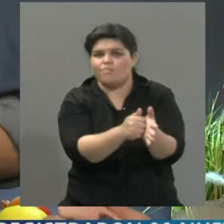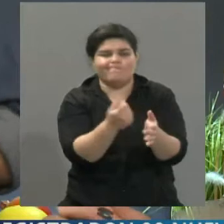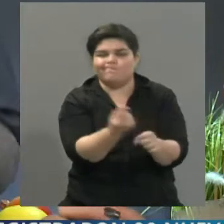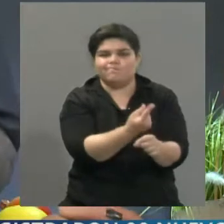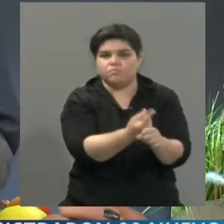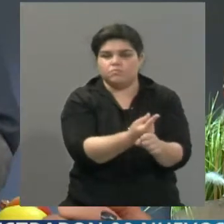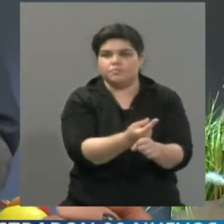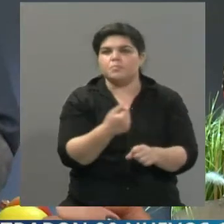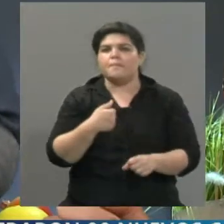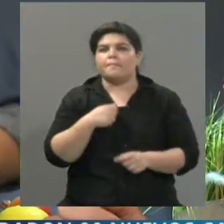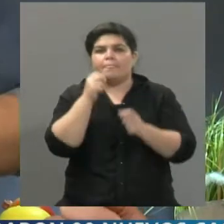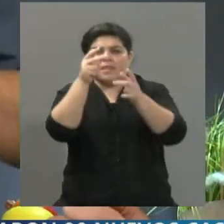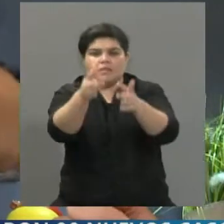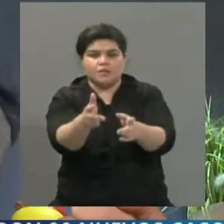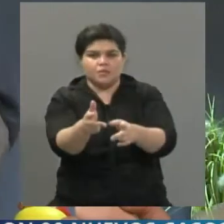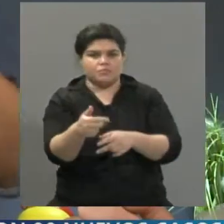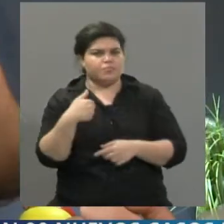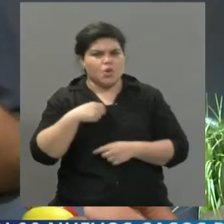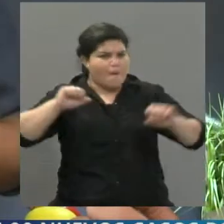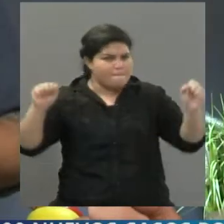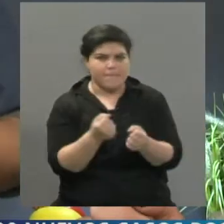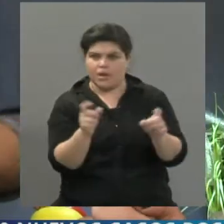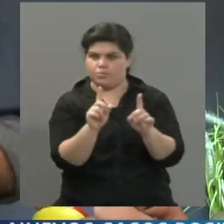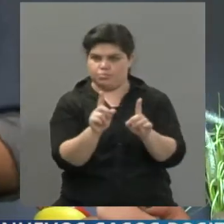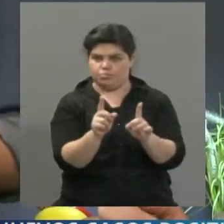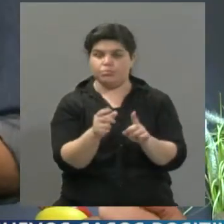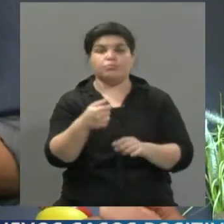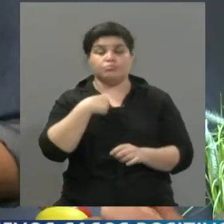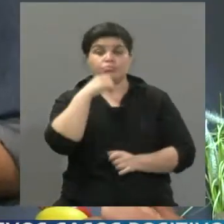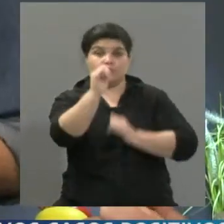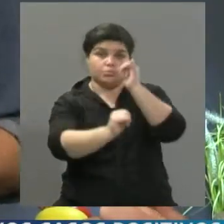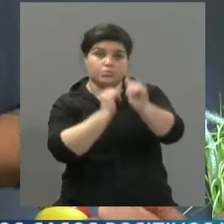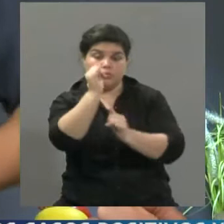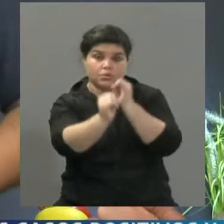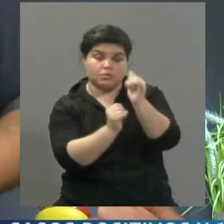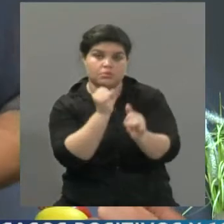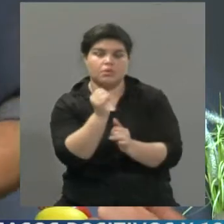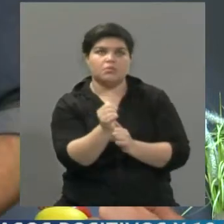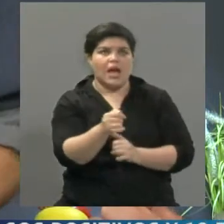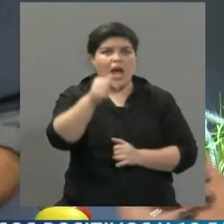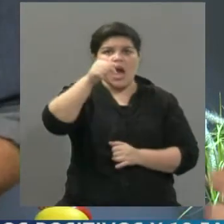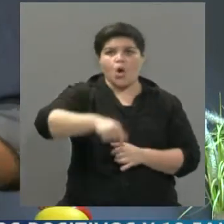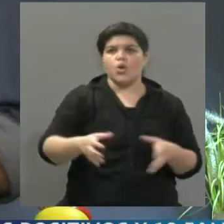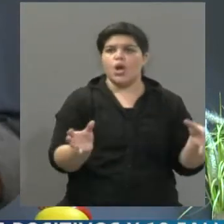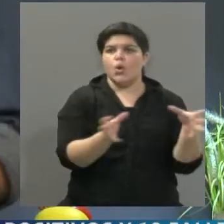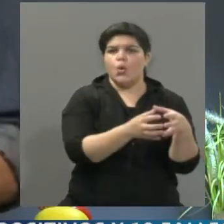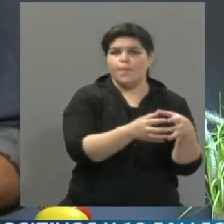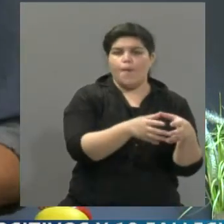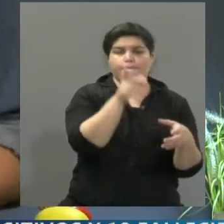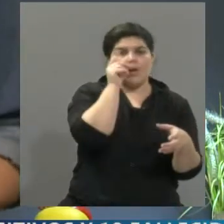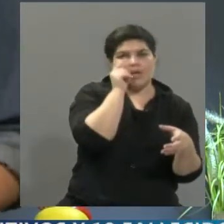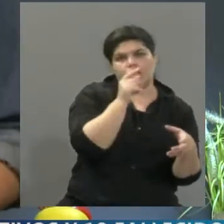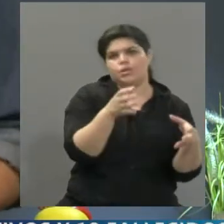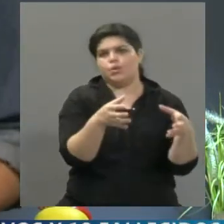tema que se ha puesto en boga y en boca de todos también, y hay muchos partidos políticos en este momento que se adjudican el cuidado del